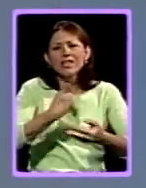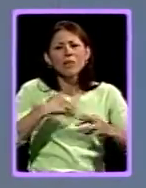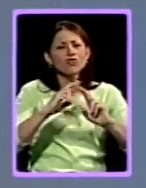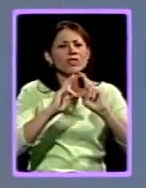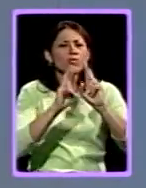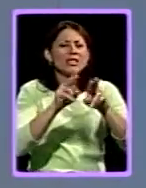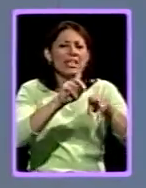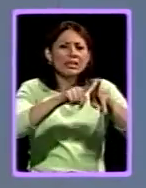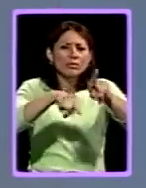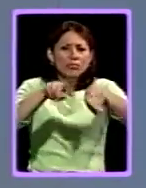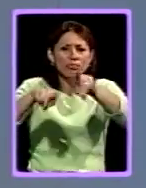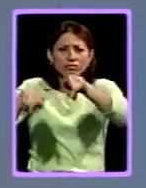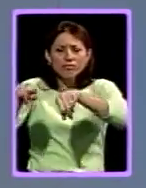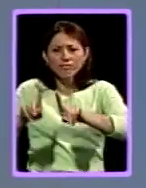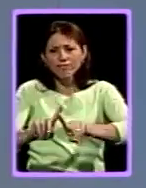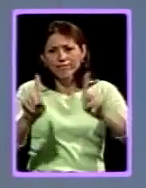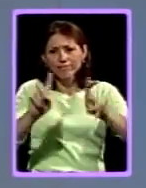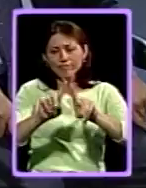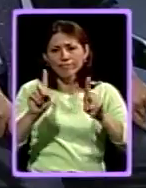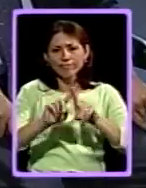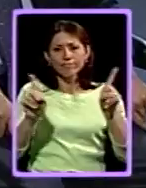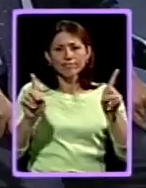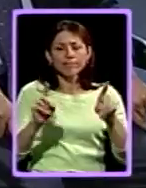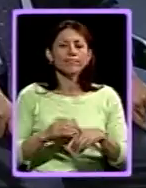respuestas, ¿verdad? Y